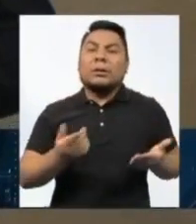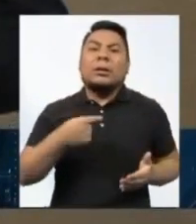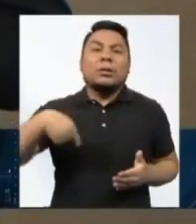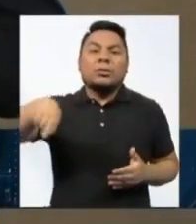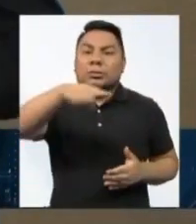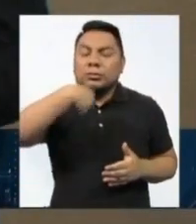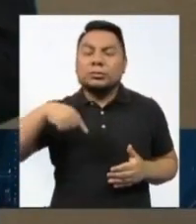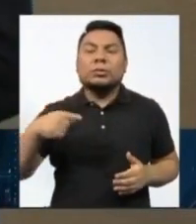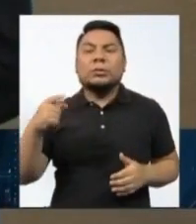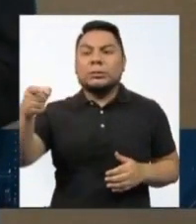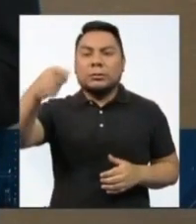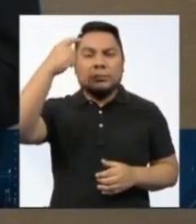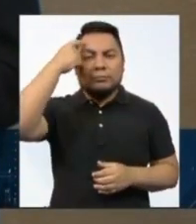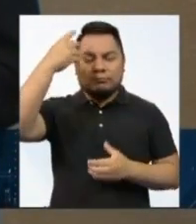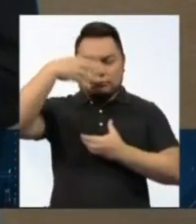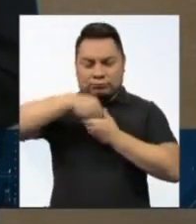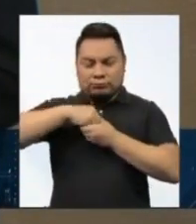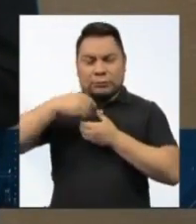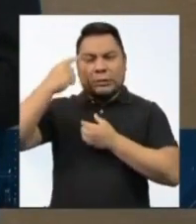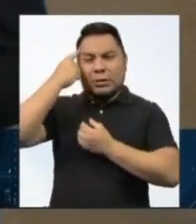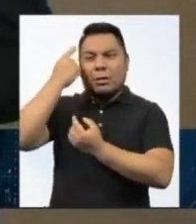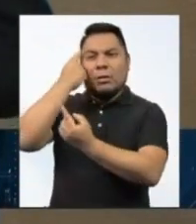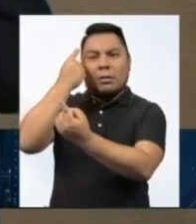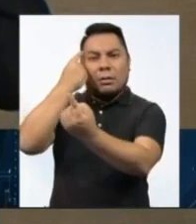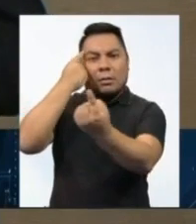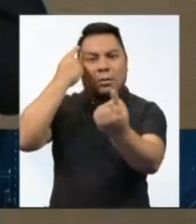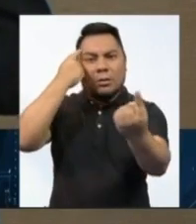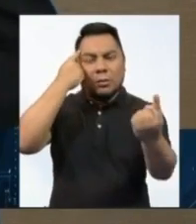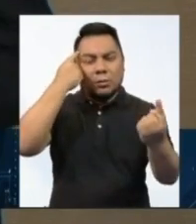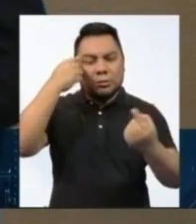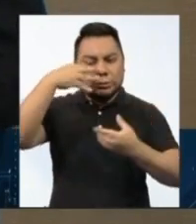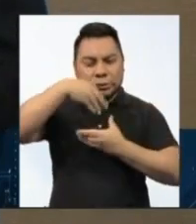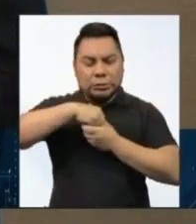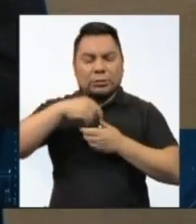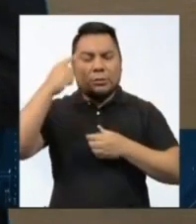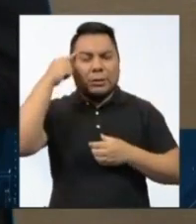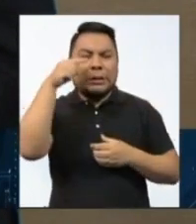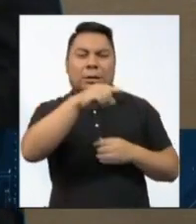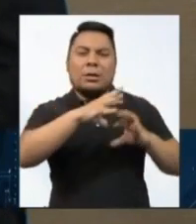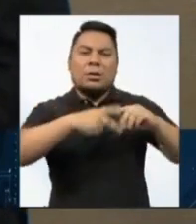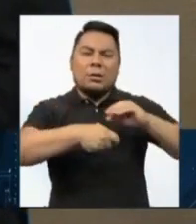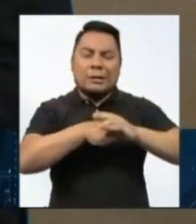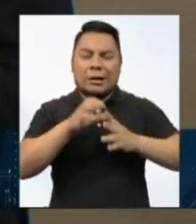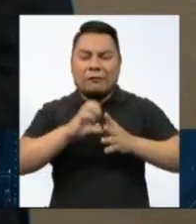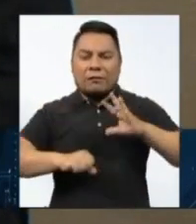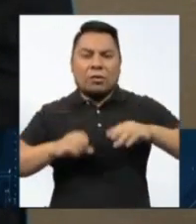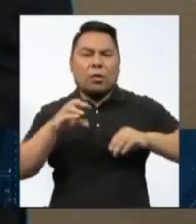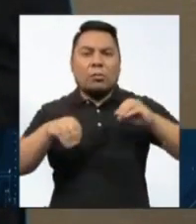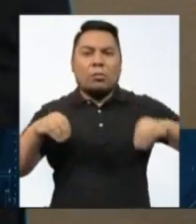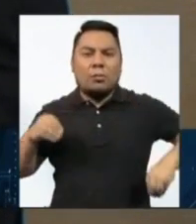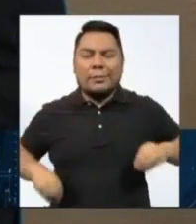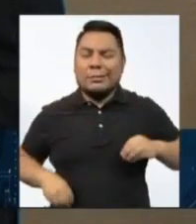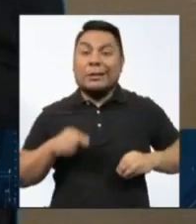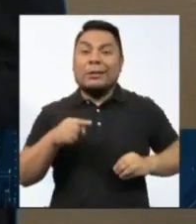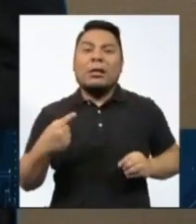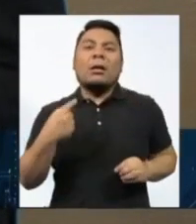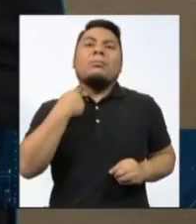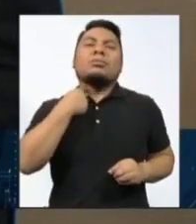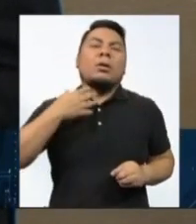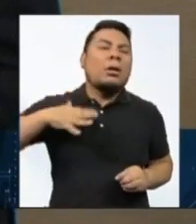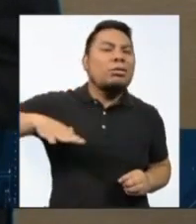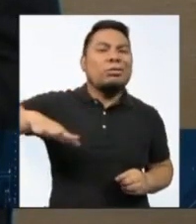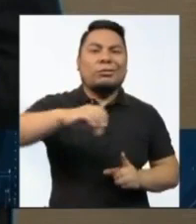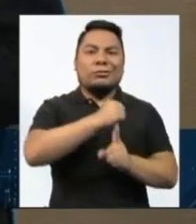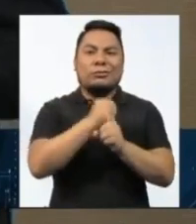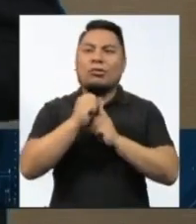genere toda una conciencia cívica del daño que hace la corrupción a la sociedad, y que